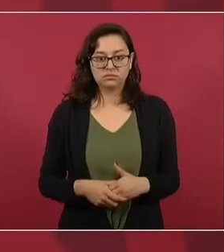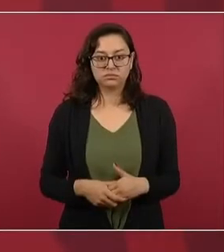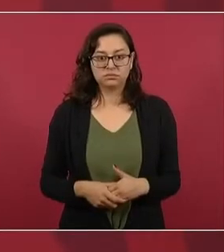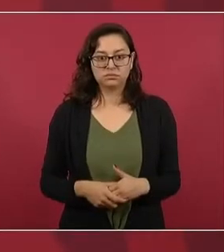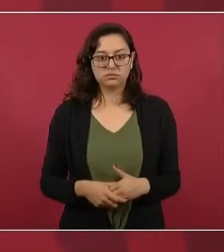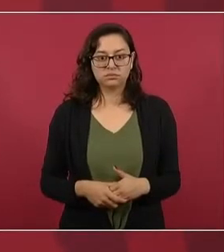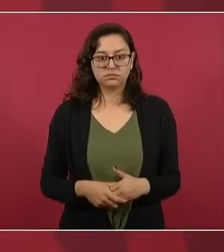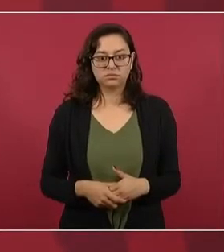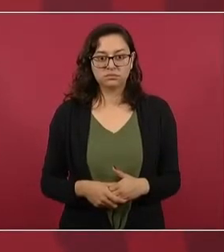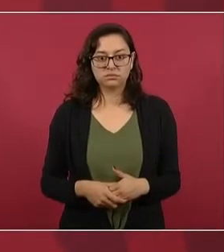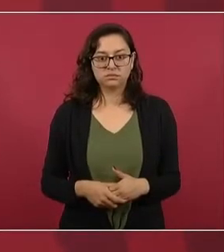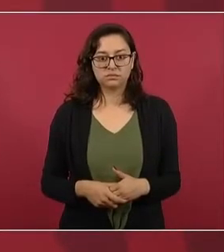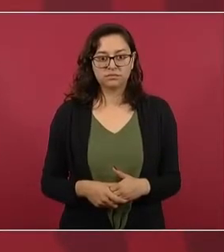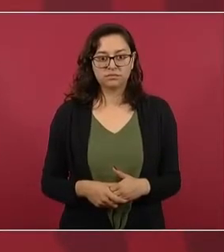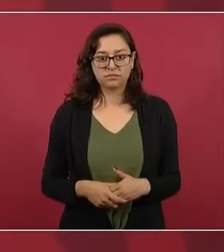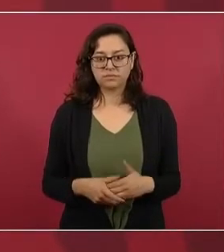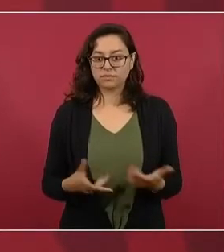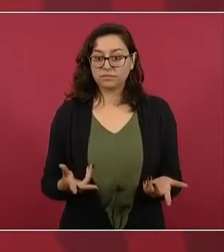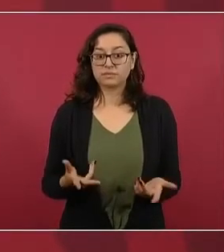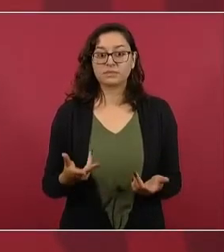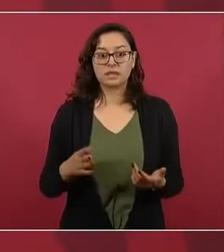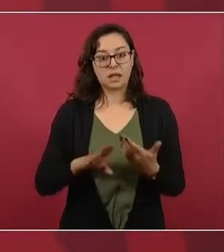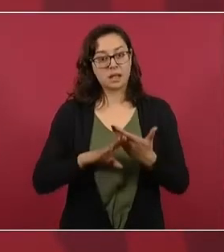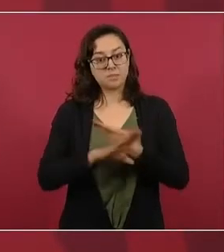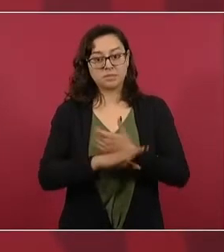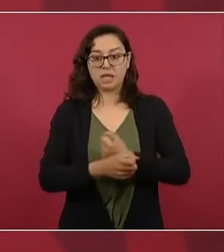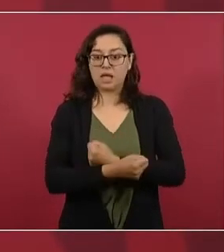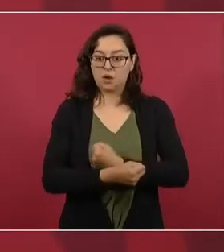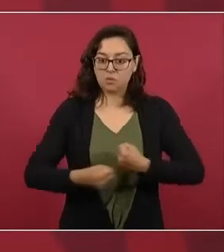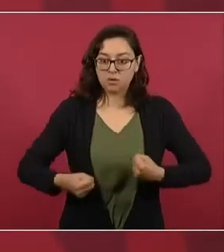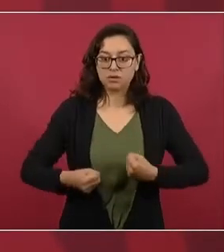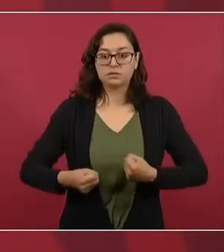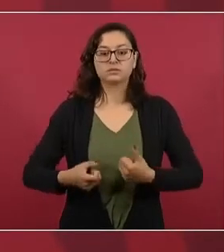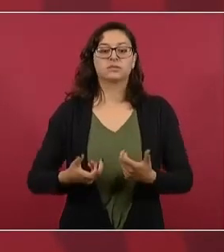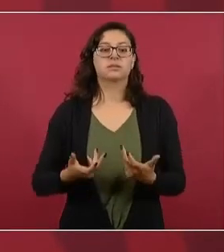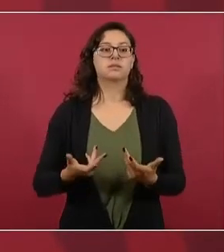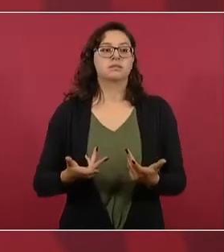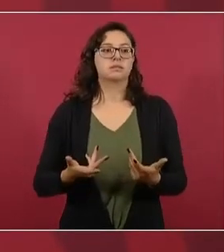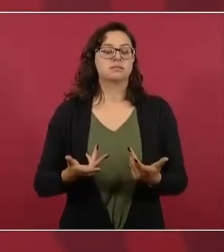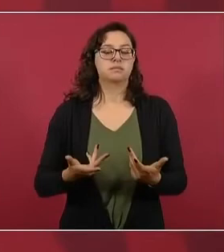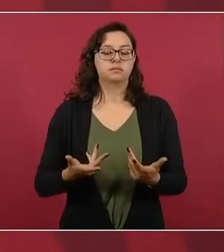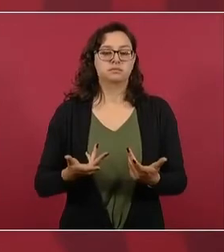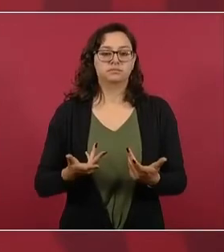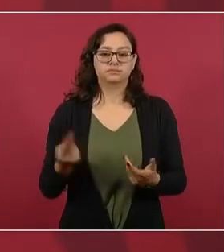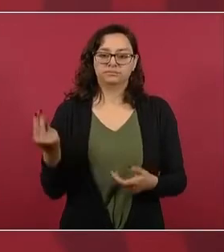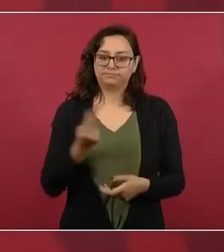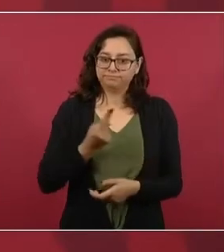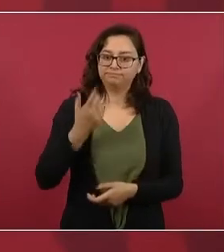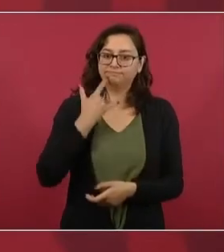señor presidente, no a la obesidad, y hay que hacer un